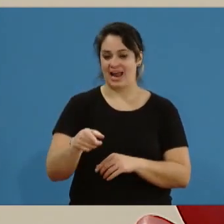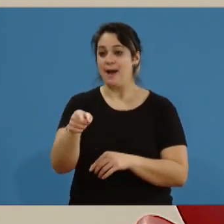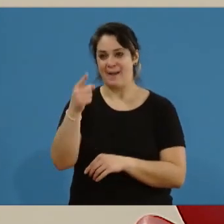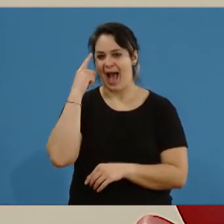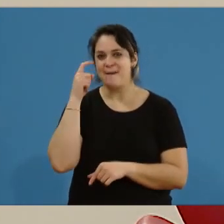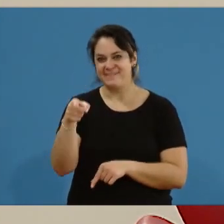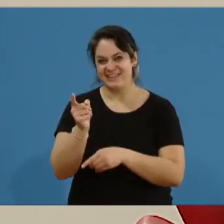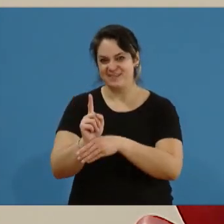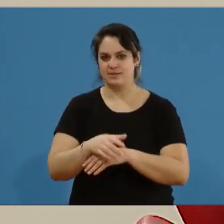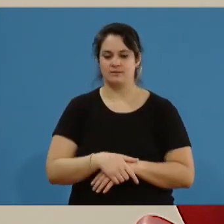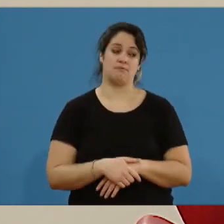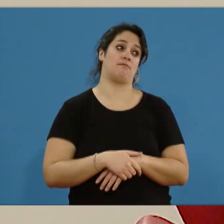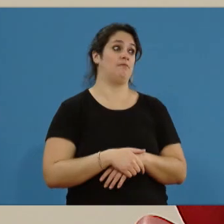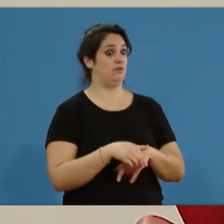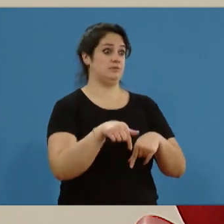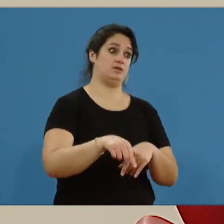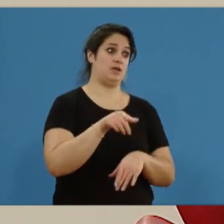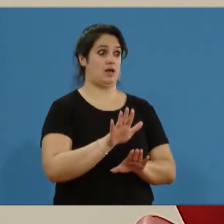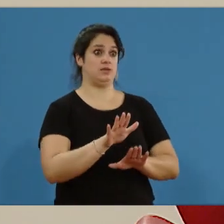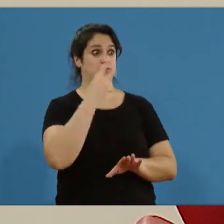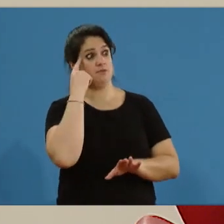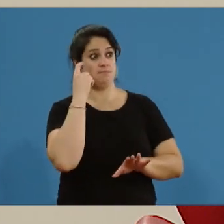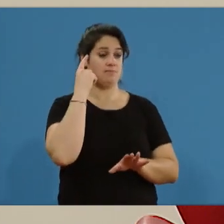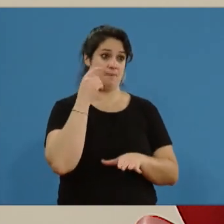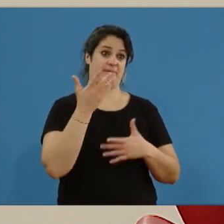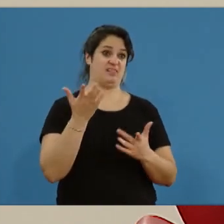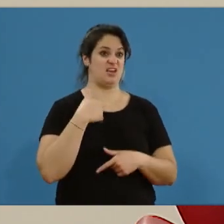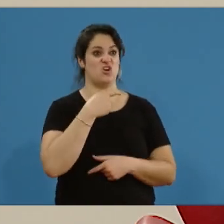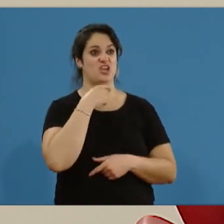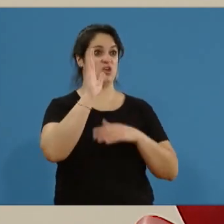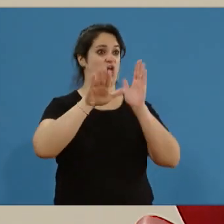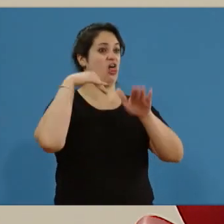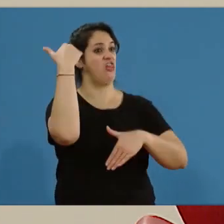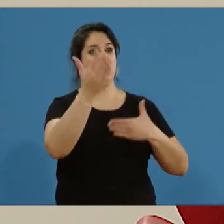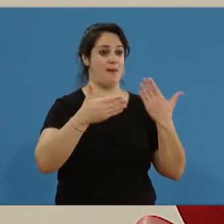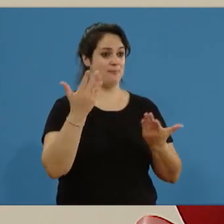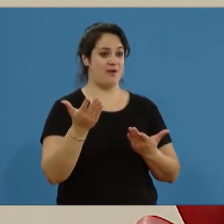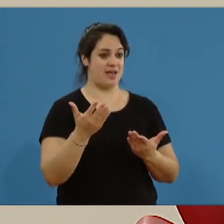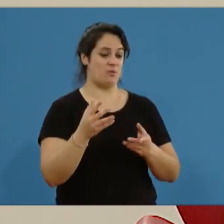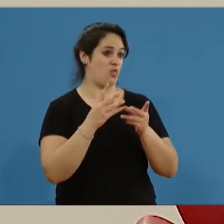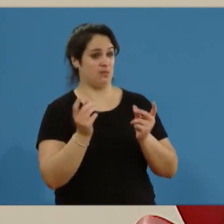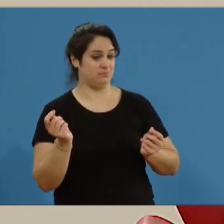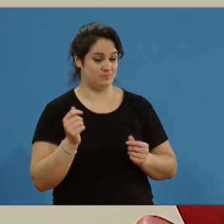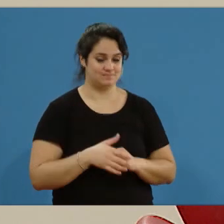aprender. Bueno, si así empieza, no me quiero imaginar cómo será cuando termine.